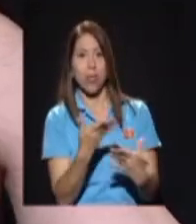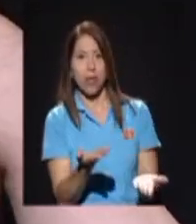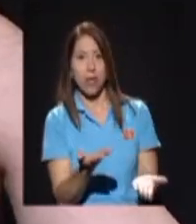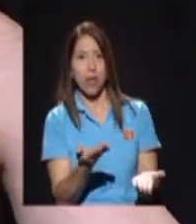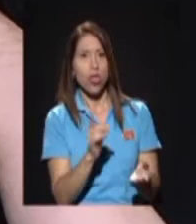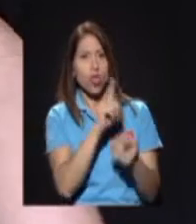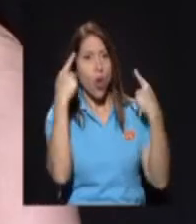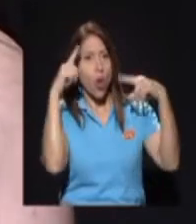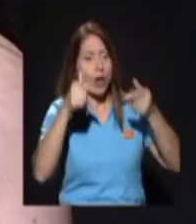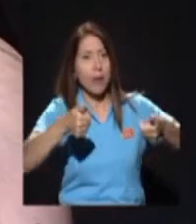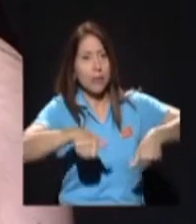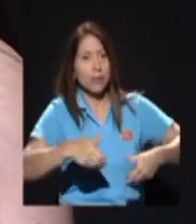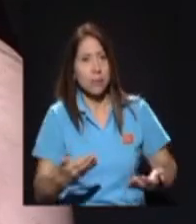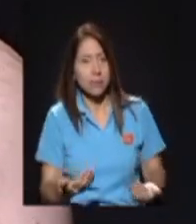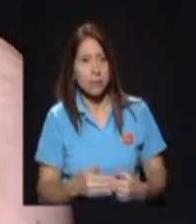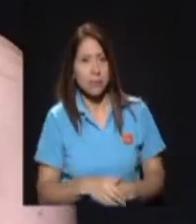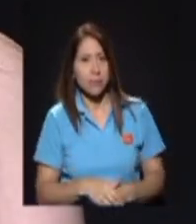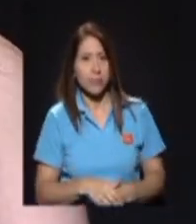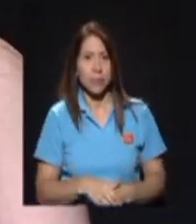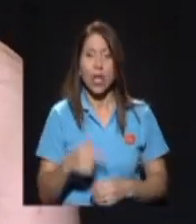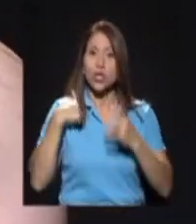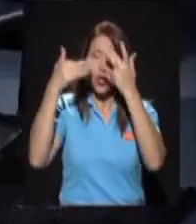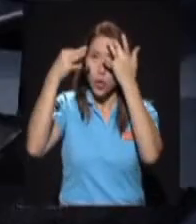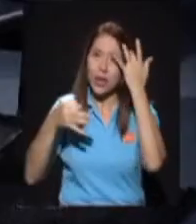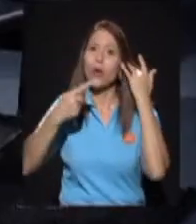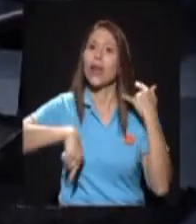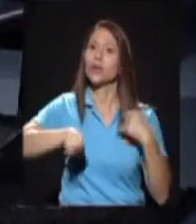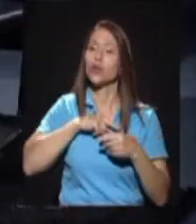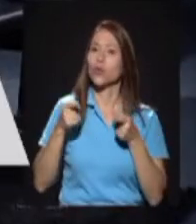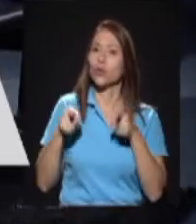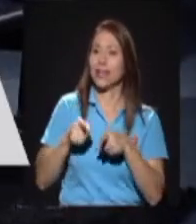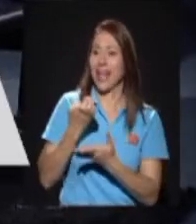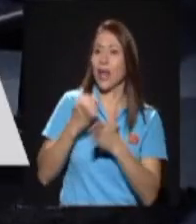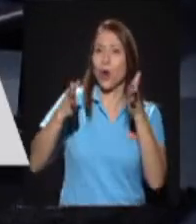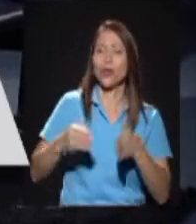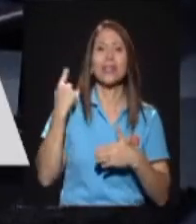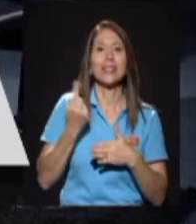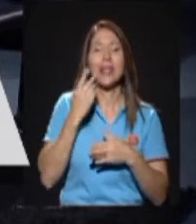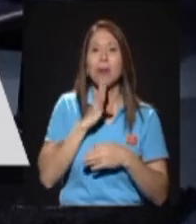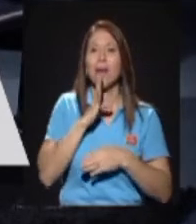no logra ponerse de acuerdo. Yo creo que nos pasa un poquito, ¿no? Los economistas siempre hablamos de Pareto,